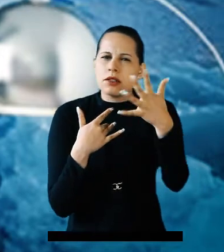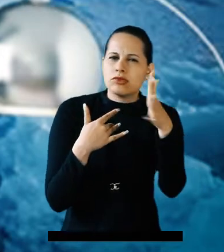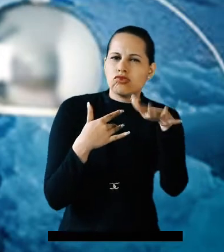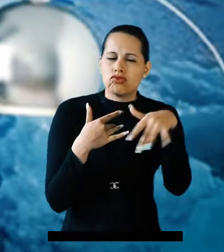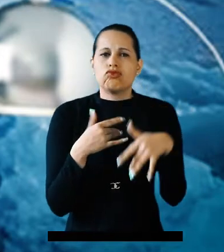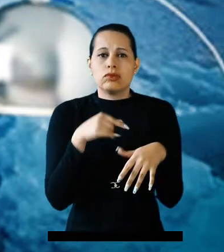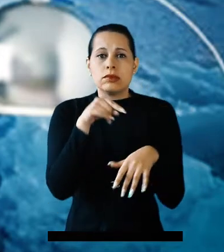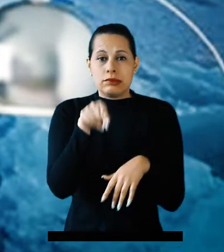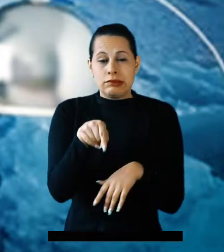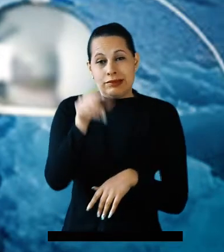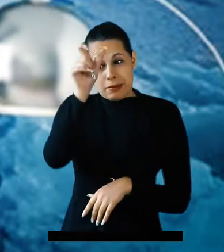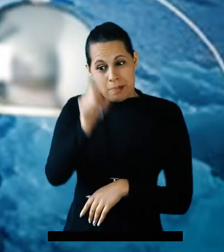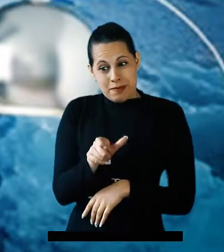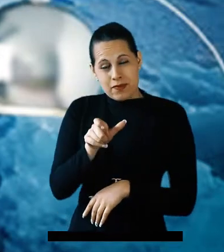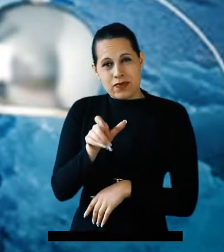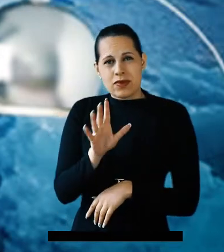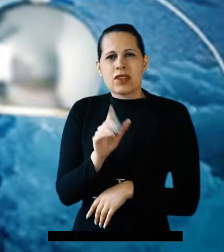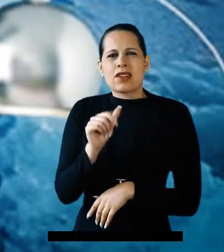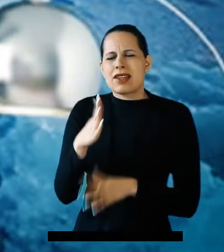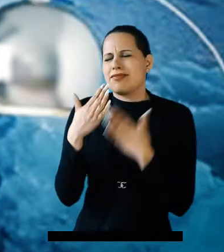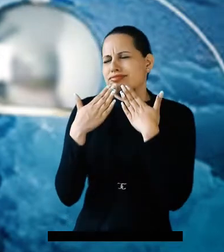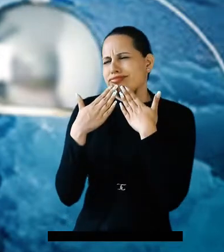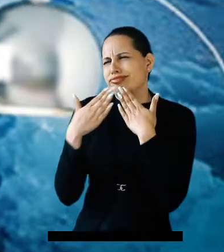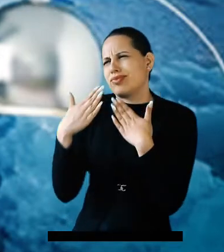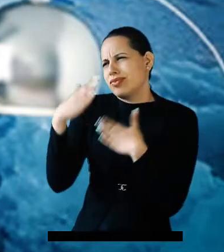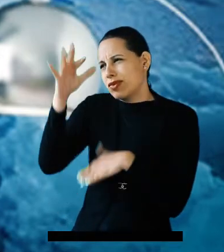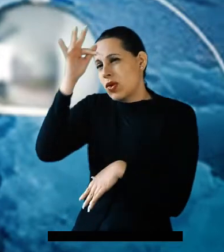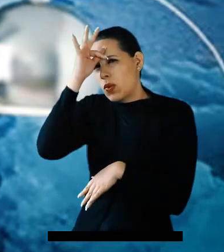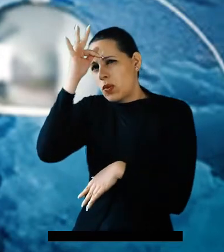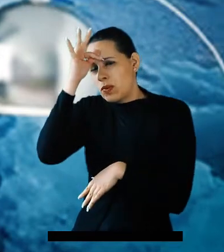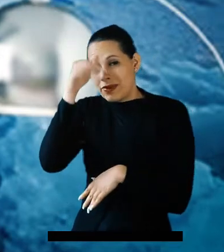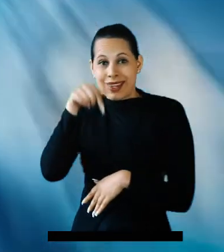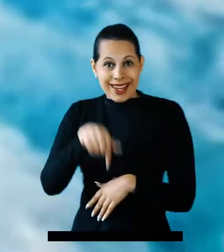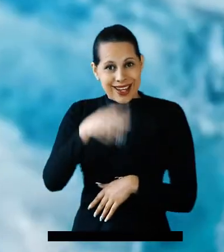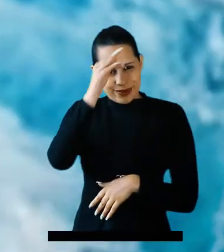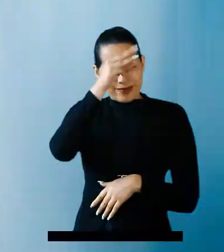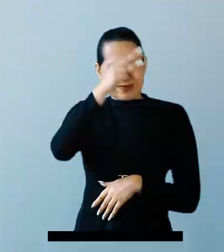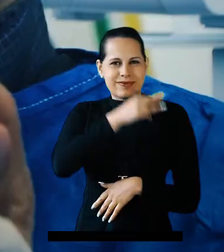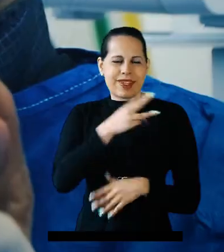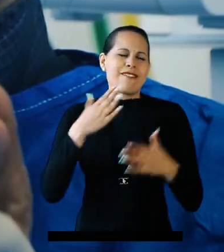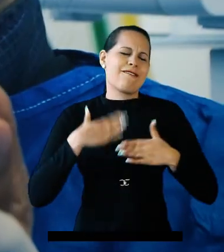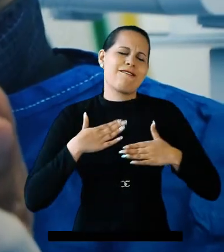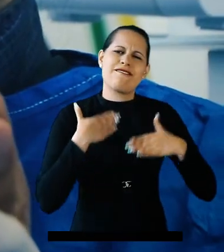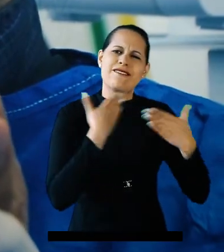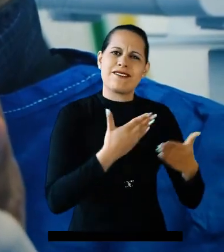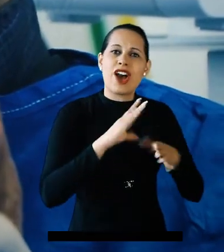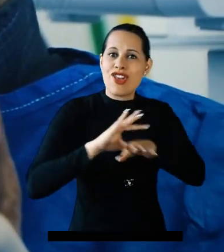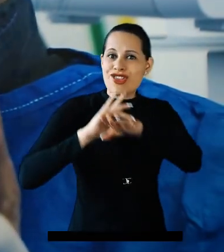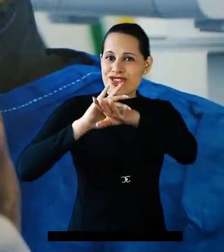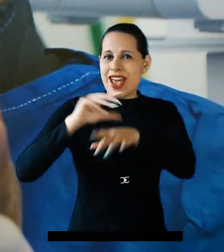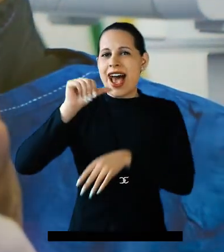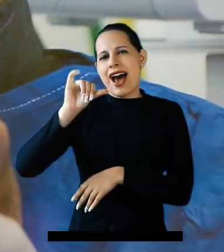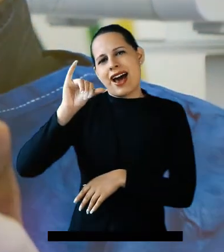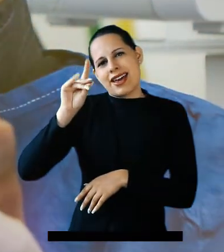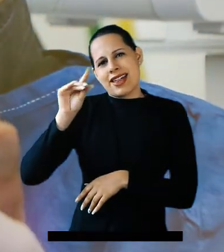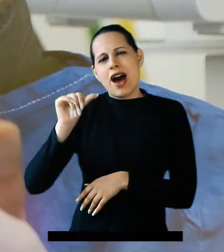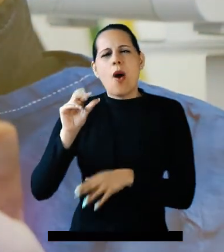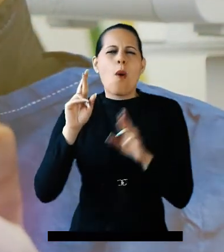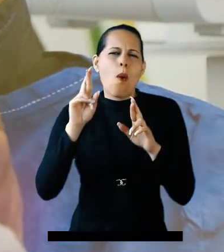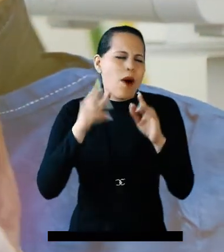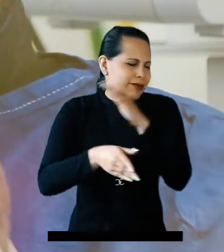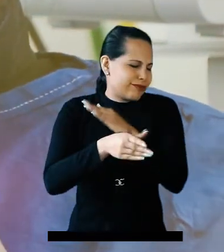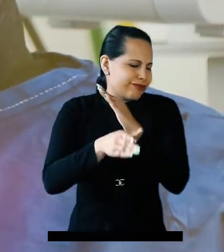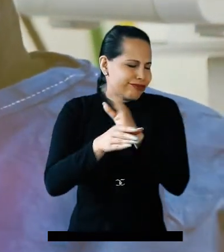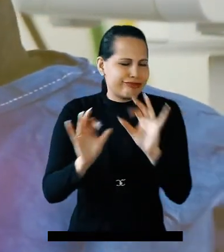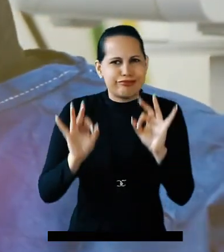mueve. Entonces él es una persona que ha sido agradecida con nosotros siempre. Desde el Lomil felicitamos a la doctora